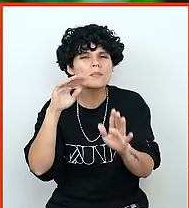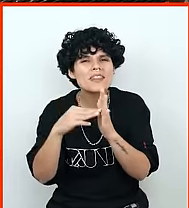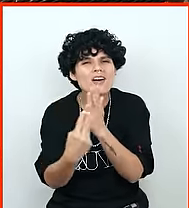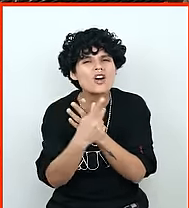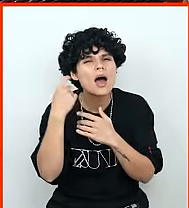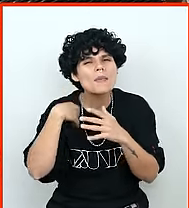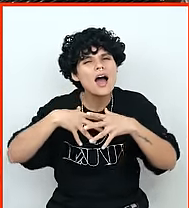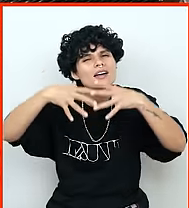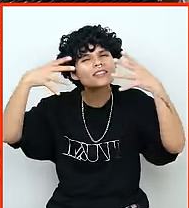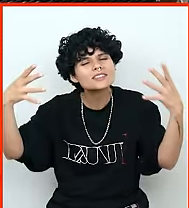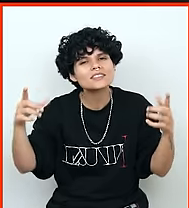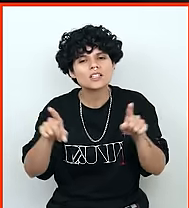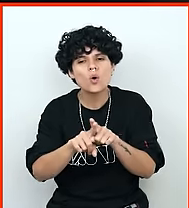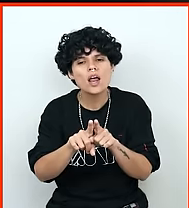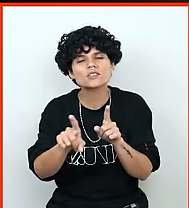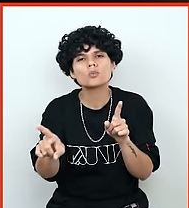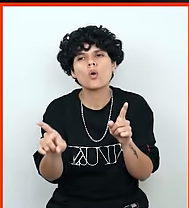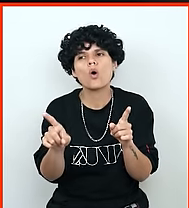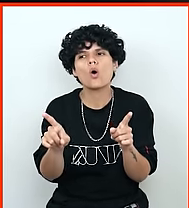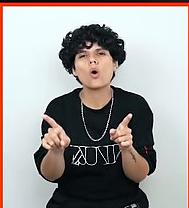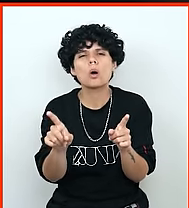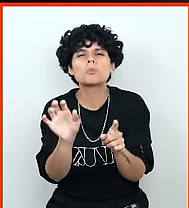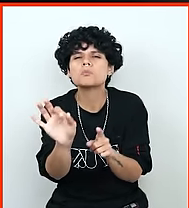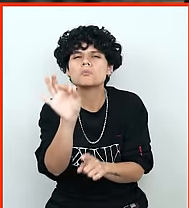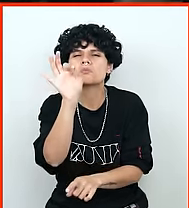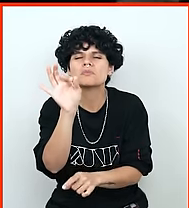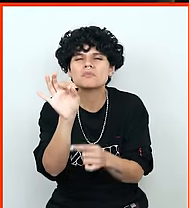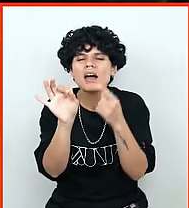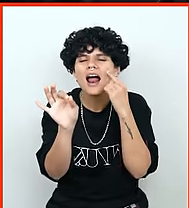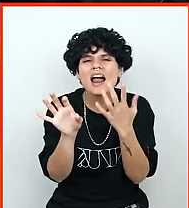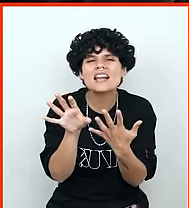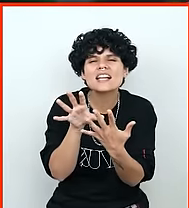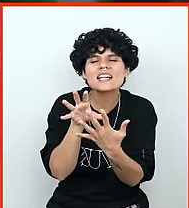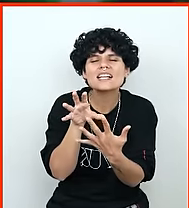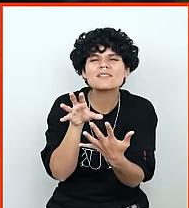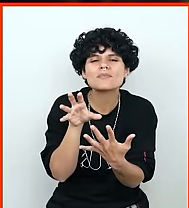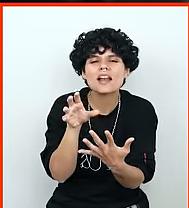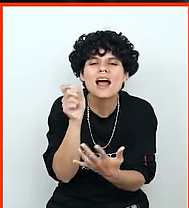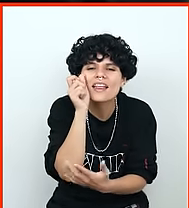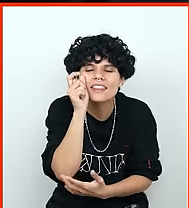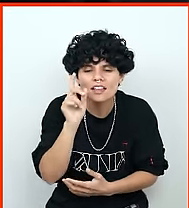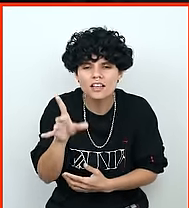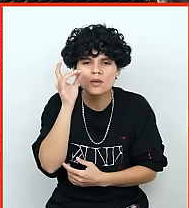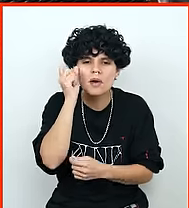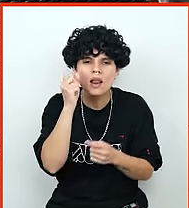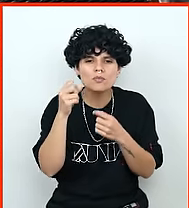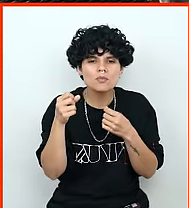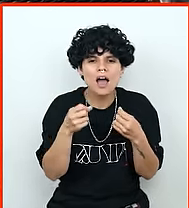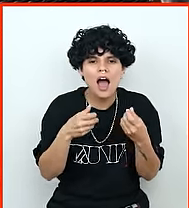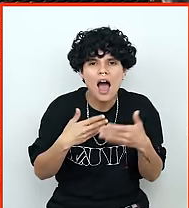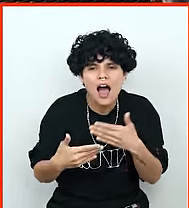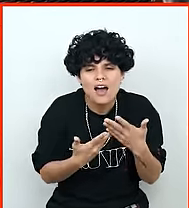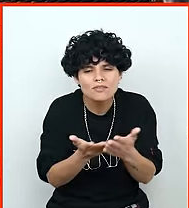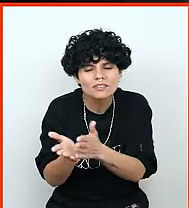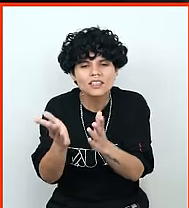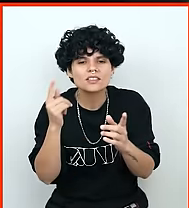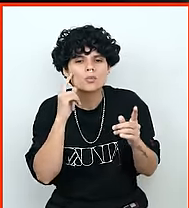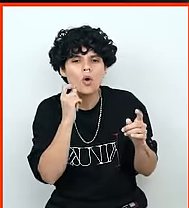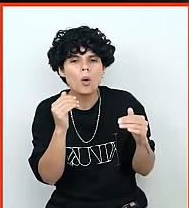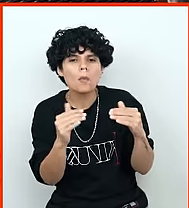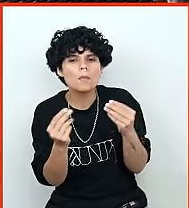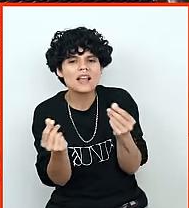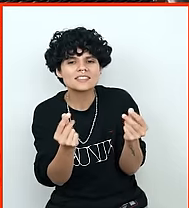Entonces, me ocupo como punto de referencia nomás quizás en la historia, ¿cachai? Pero quizás un punto de referencia demasiado grande como para que pase inadvertido. Es